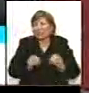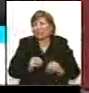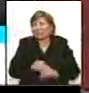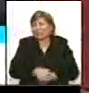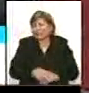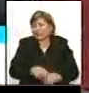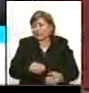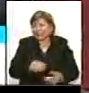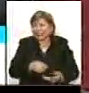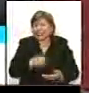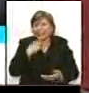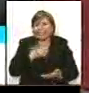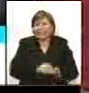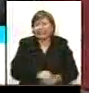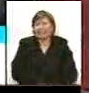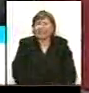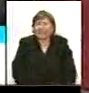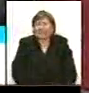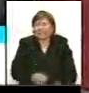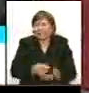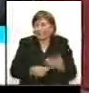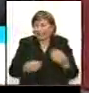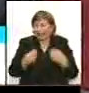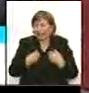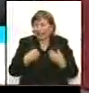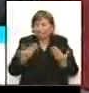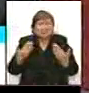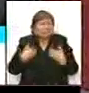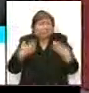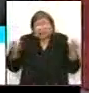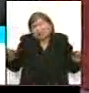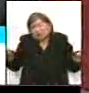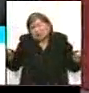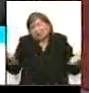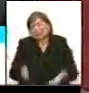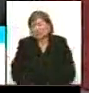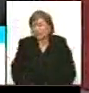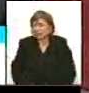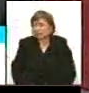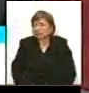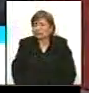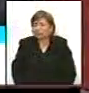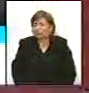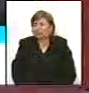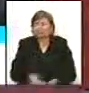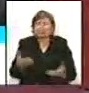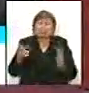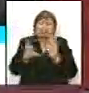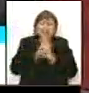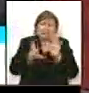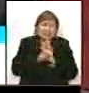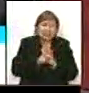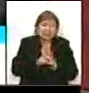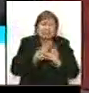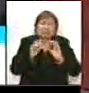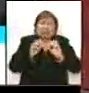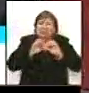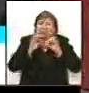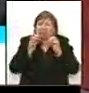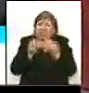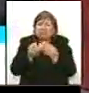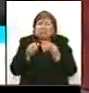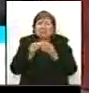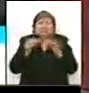objetividad. Sí queremos ir a partidos democráticos, pero no los tenemos, pues. Y no por ley, por ponerles trabas a los